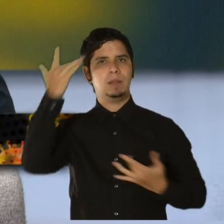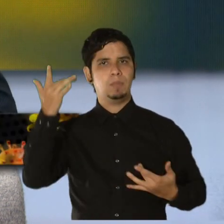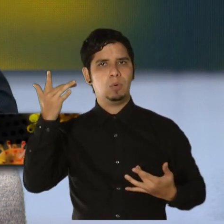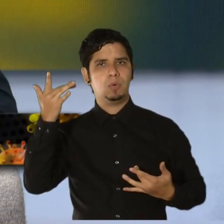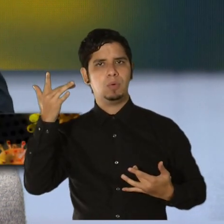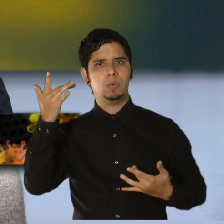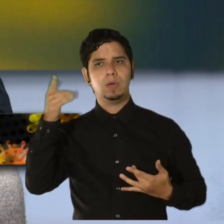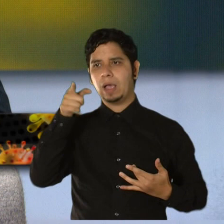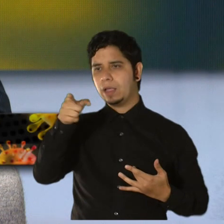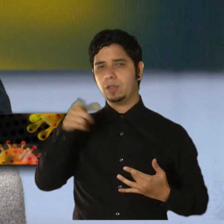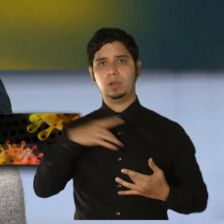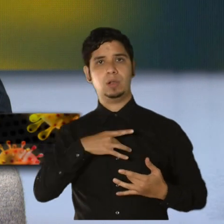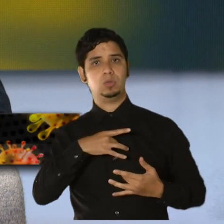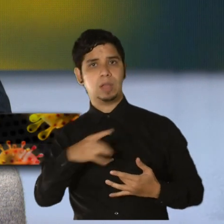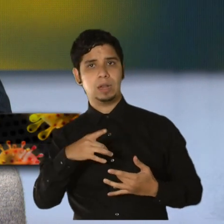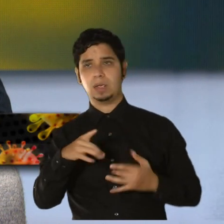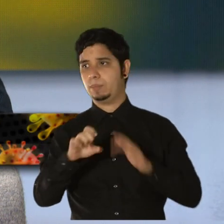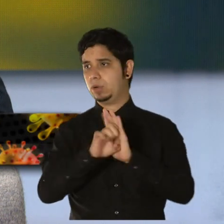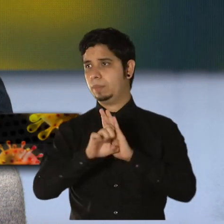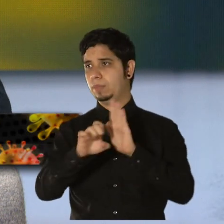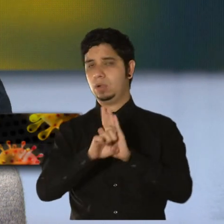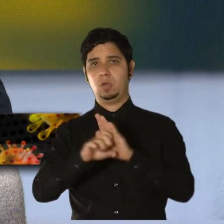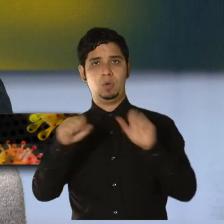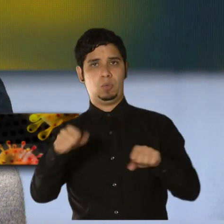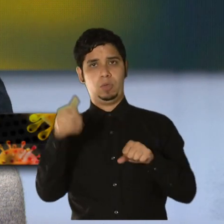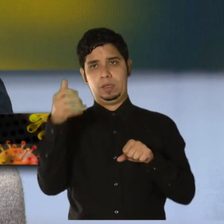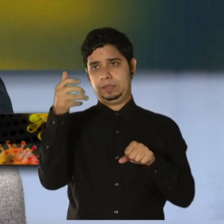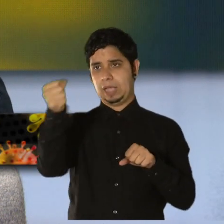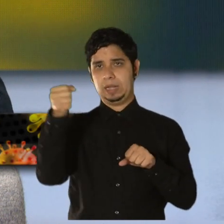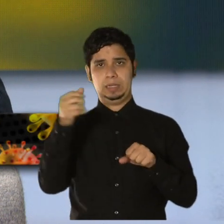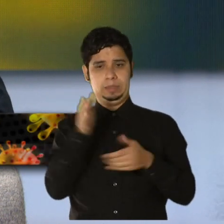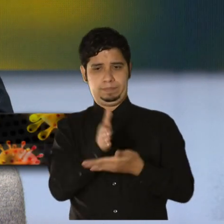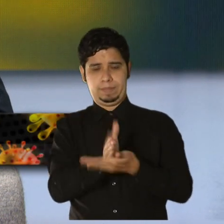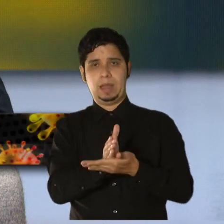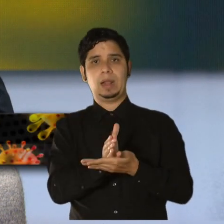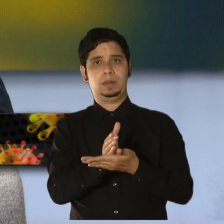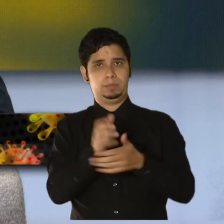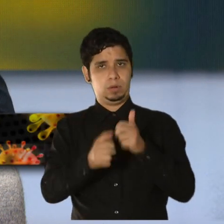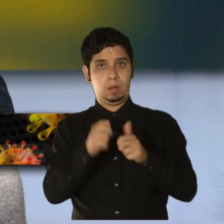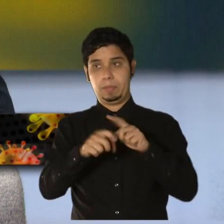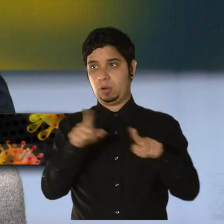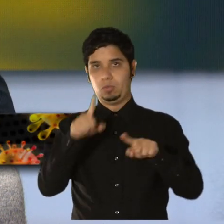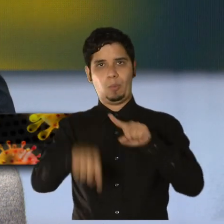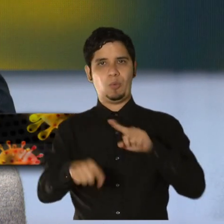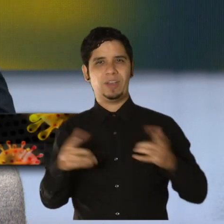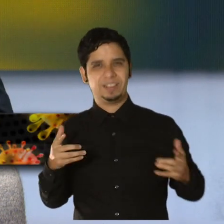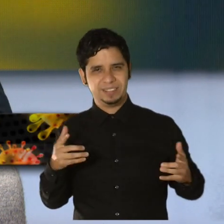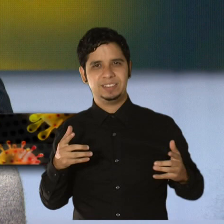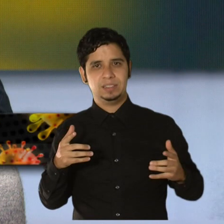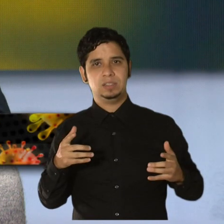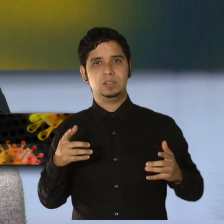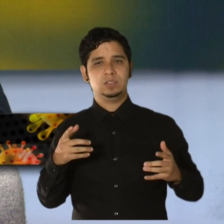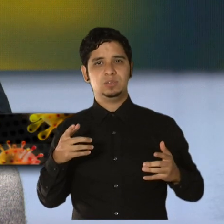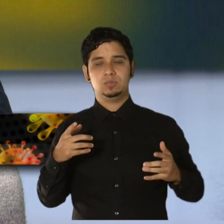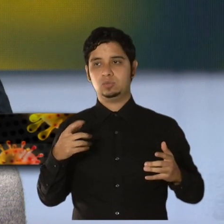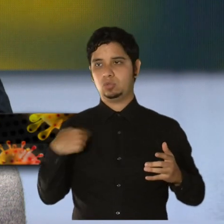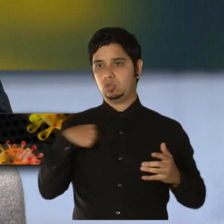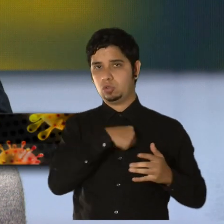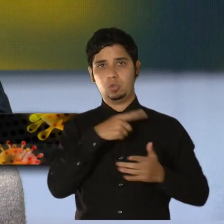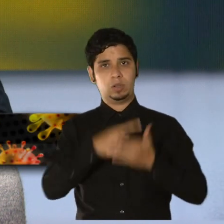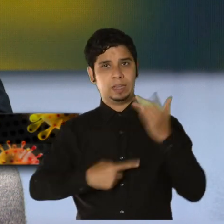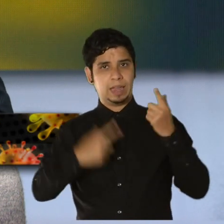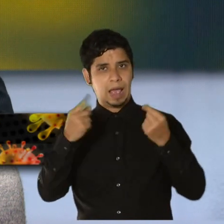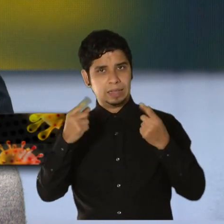ellos les encantaría poder salir, ¿verdad?, del uso de sustancias, pero no pueden. Así que es tratando de crear esa